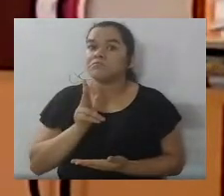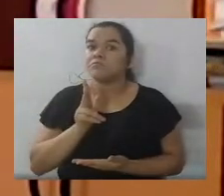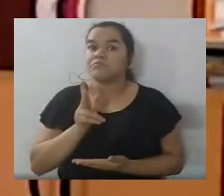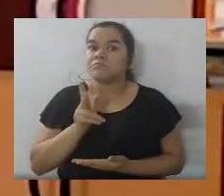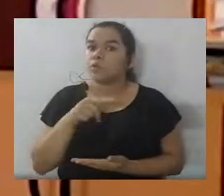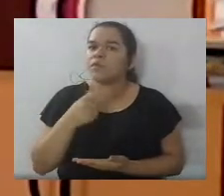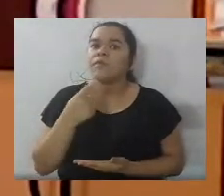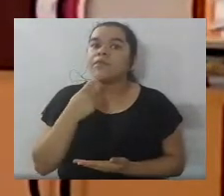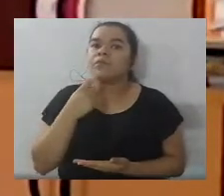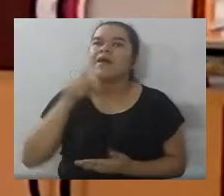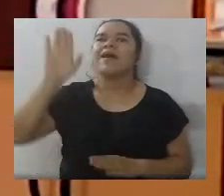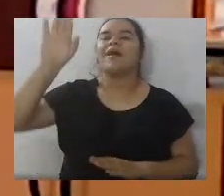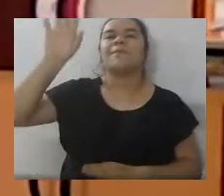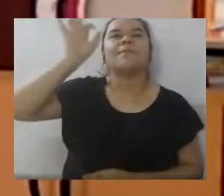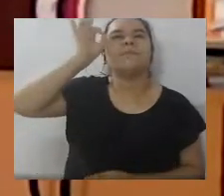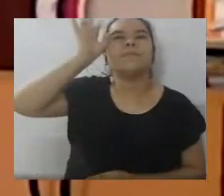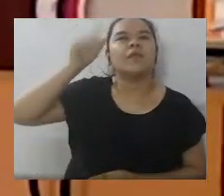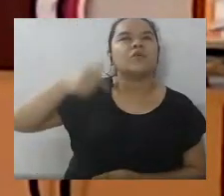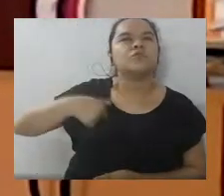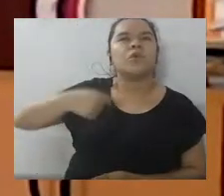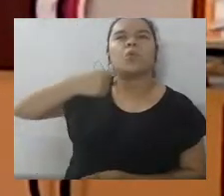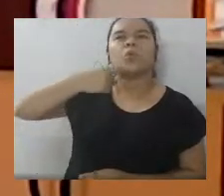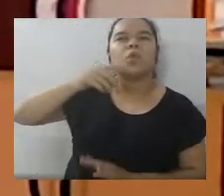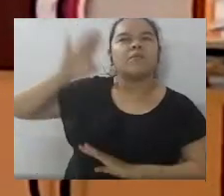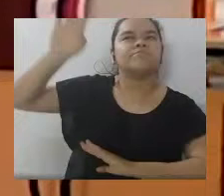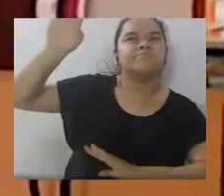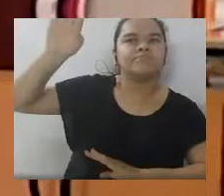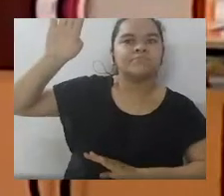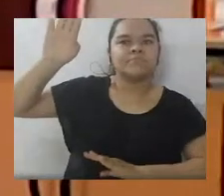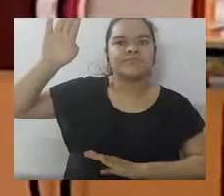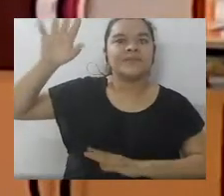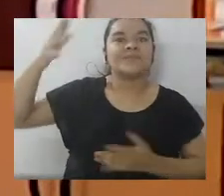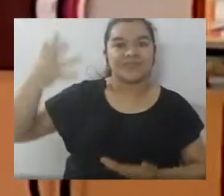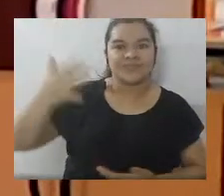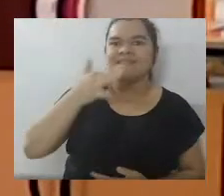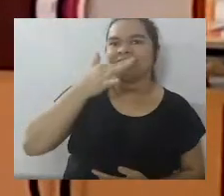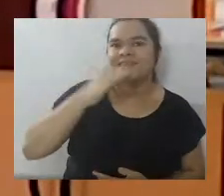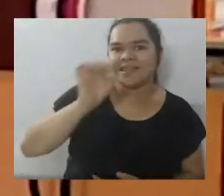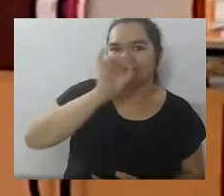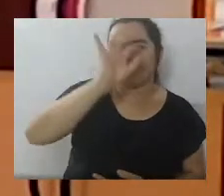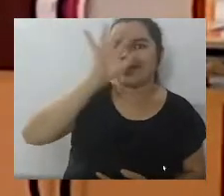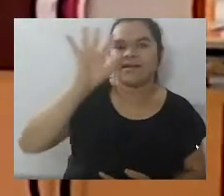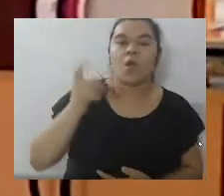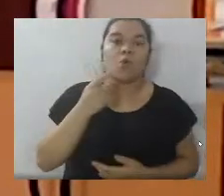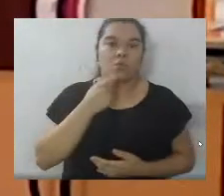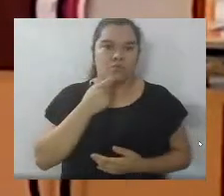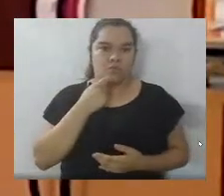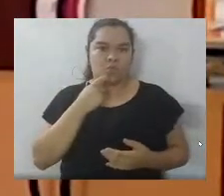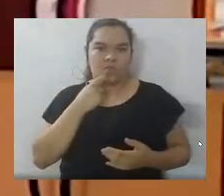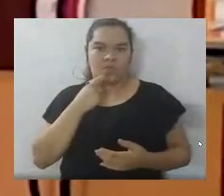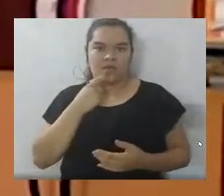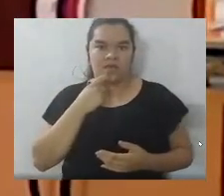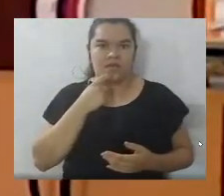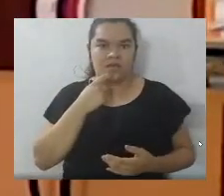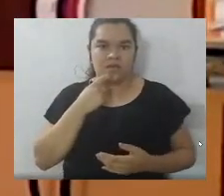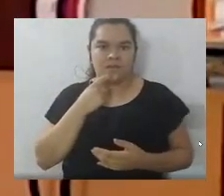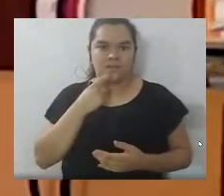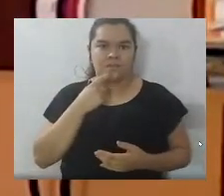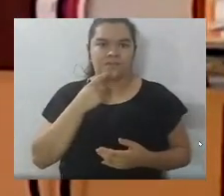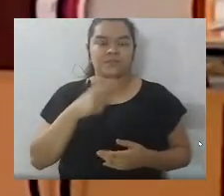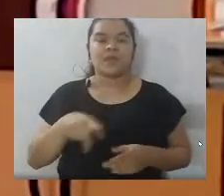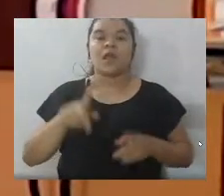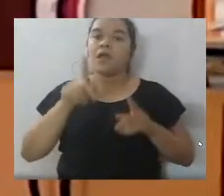que interactuar fuertemente con el docente para poder sacarse las dudas y aprender. Y también,